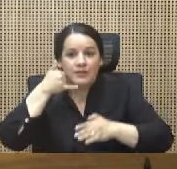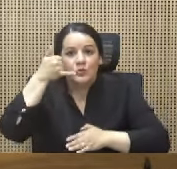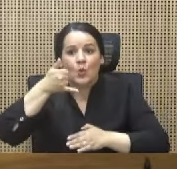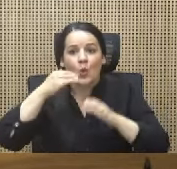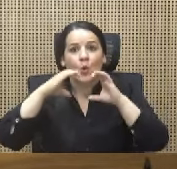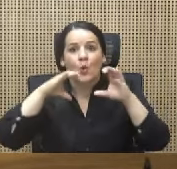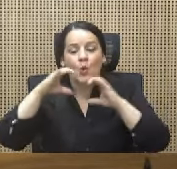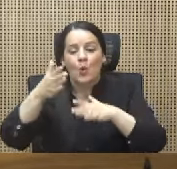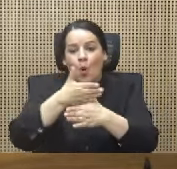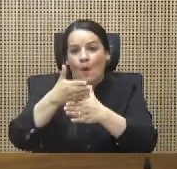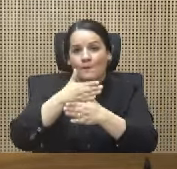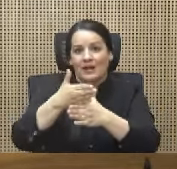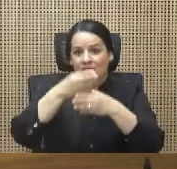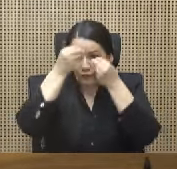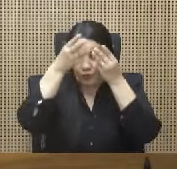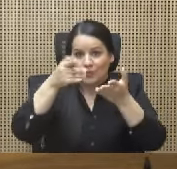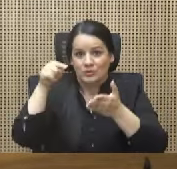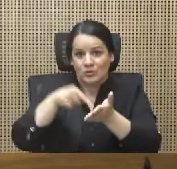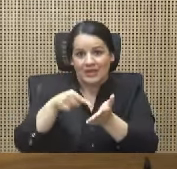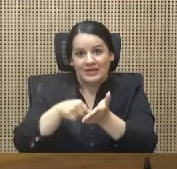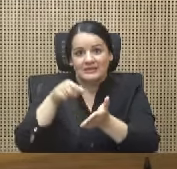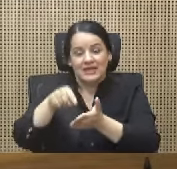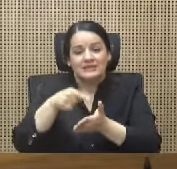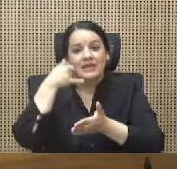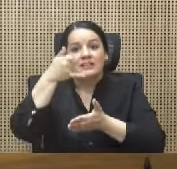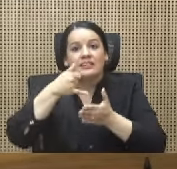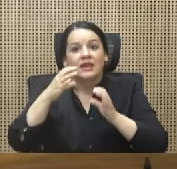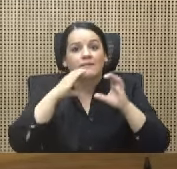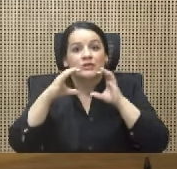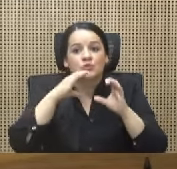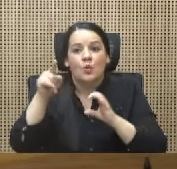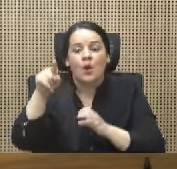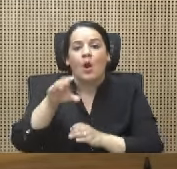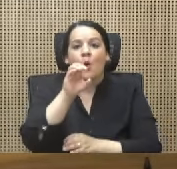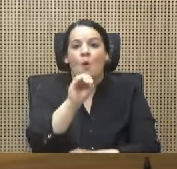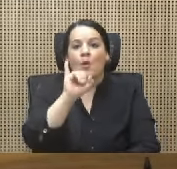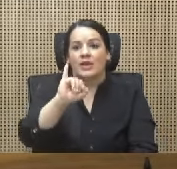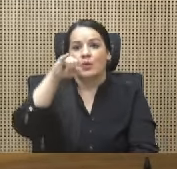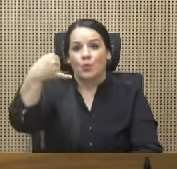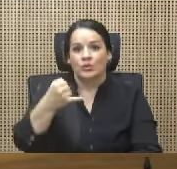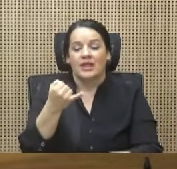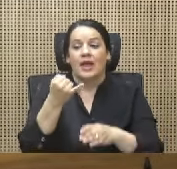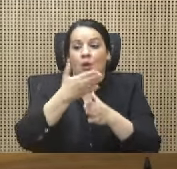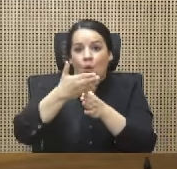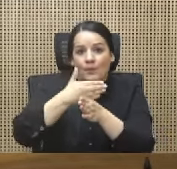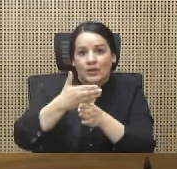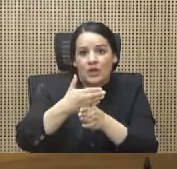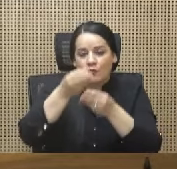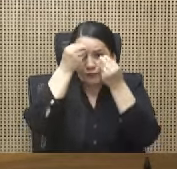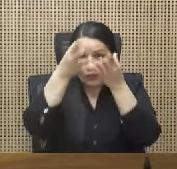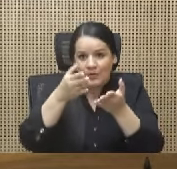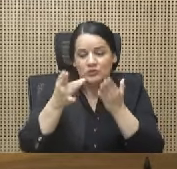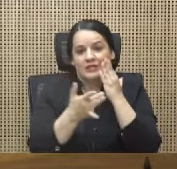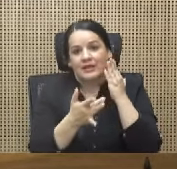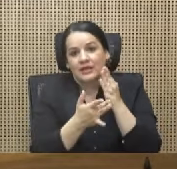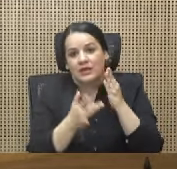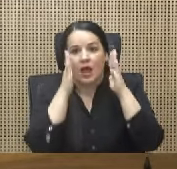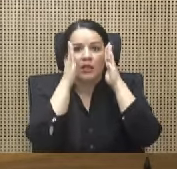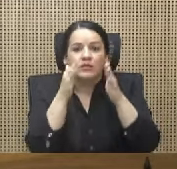comparte información de estas intervenciones al OIJ, compartiendo la información técnica asociada a la intervención